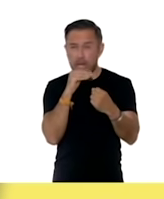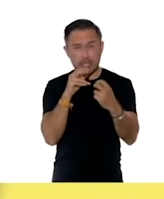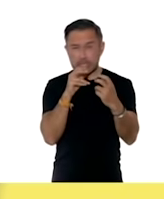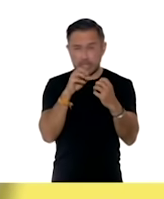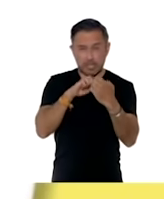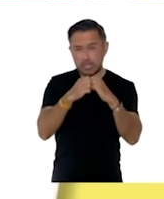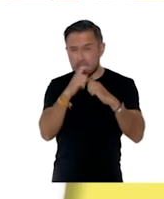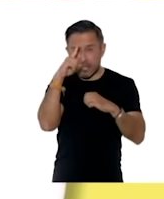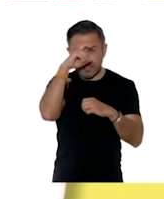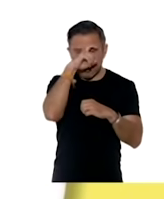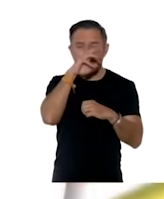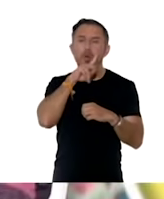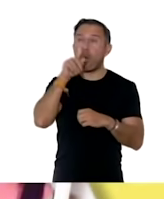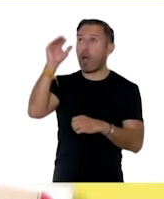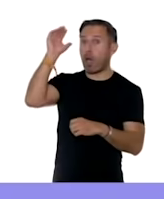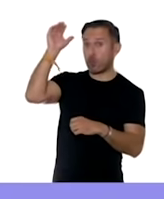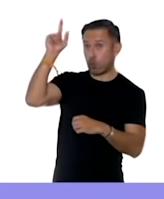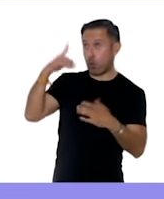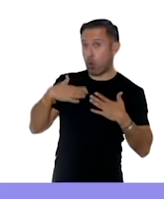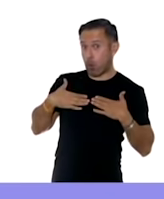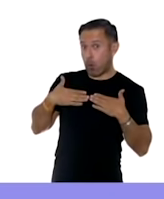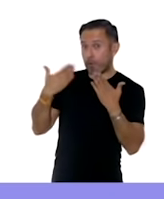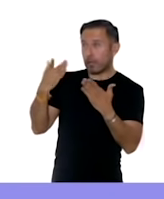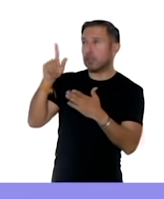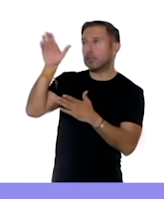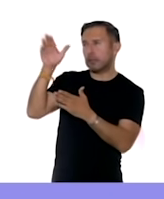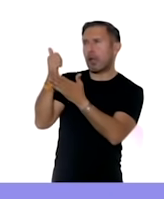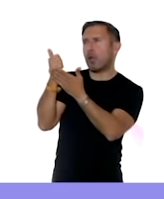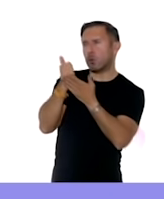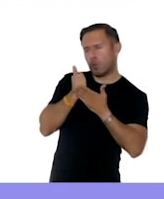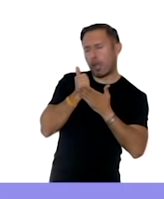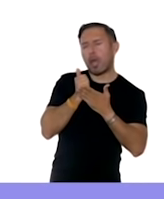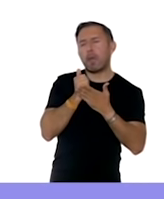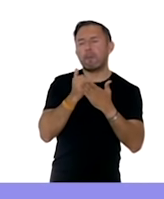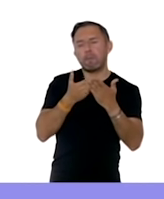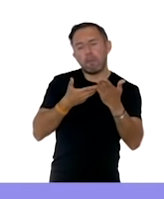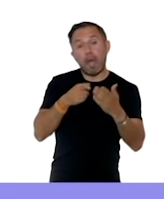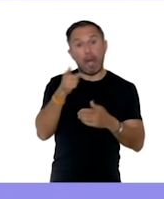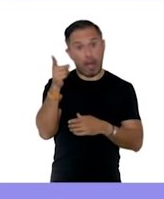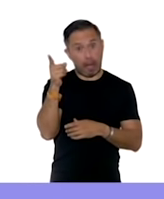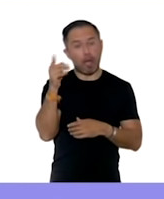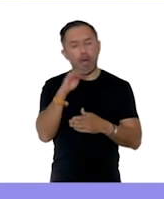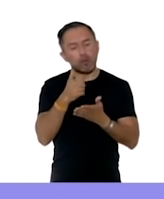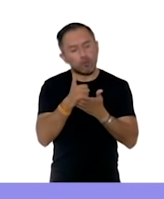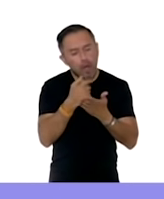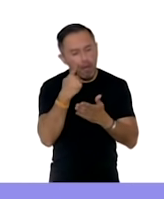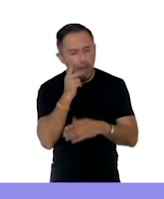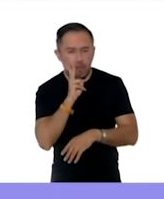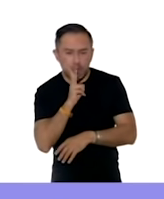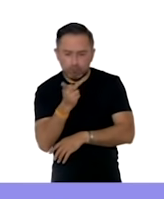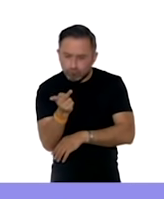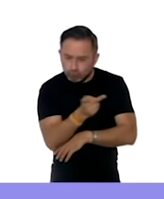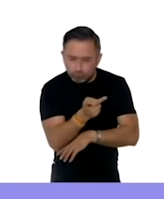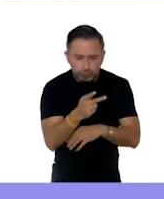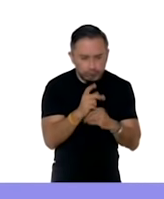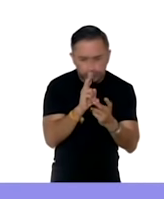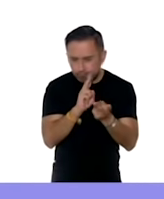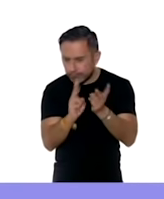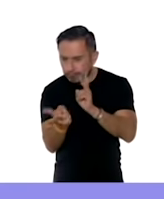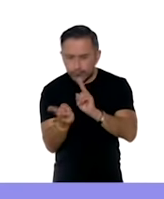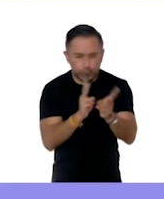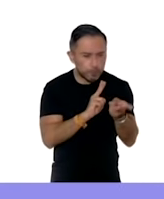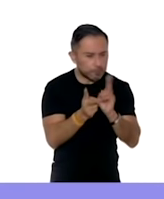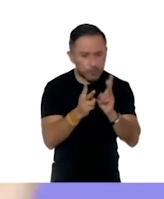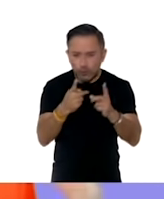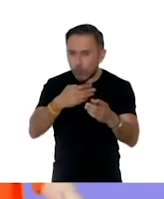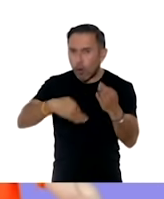en el que confíes. Esa persona se encargará de buscar un acuerdo equitativo, justo y aceptable para